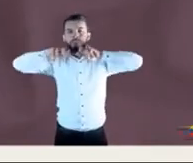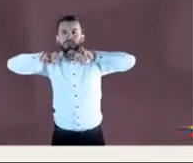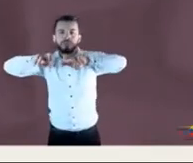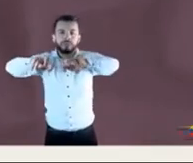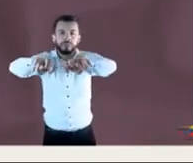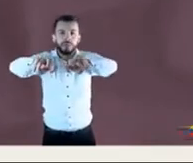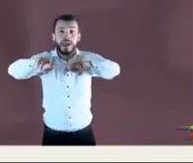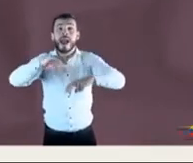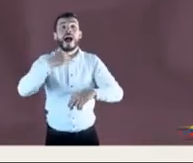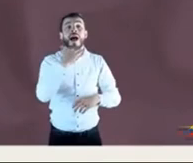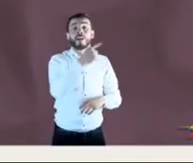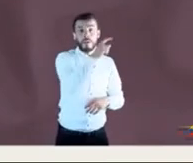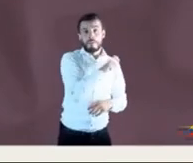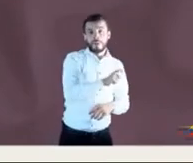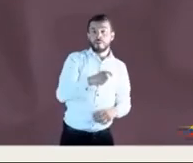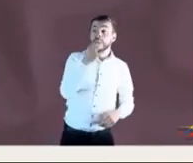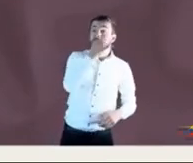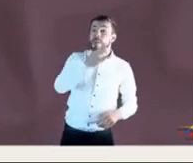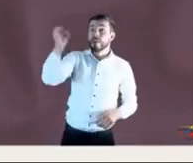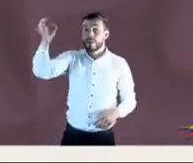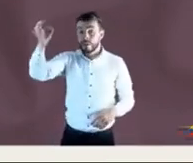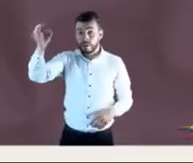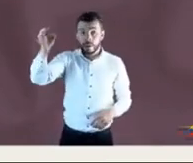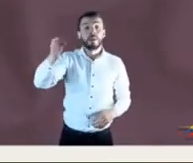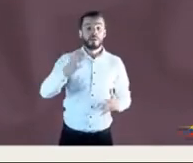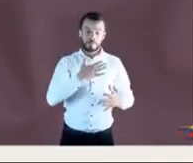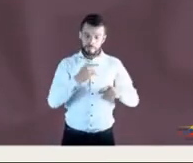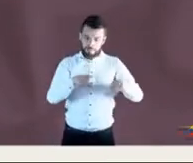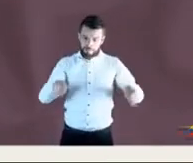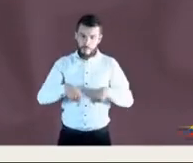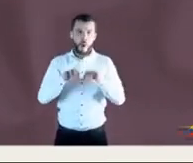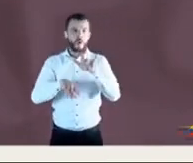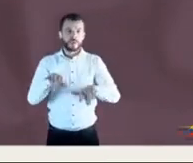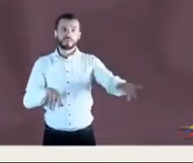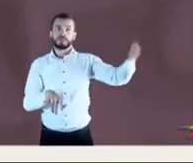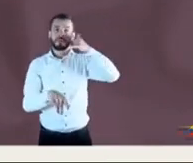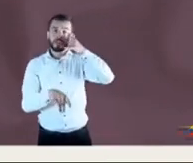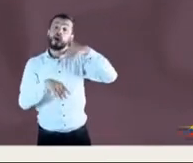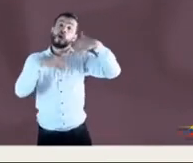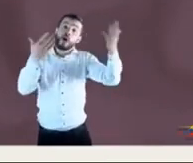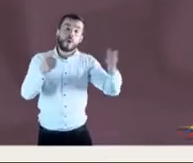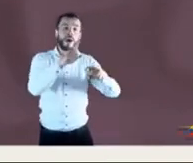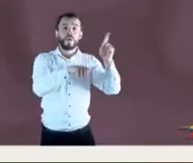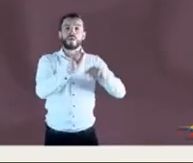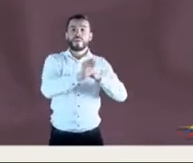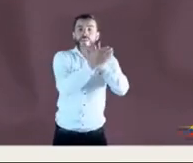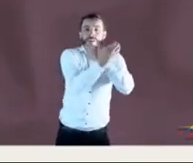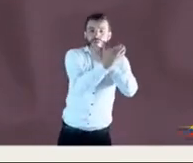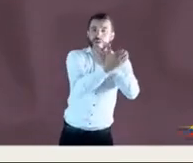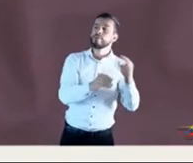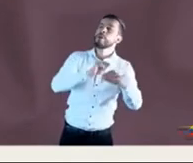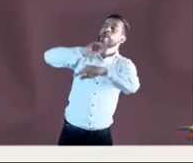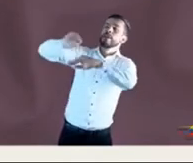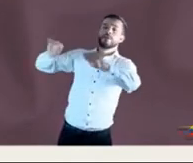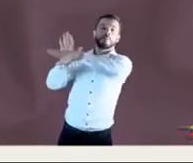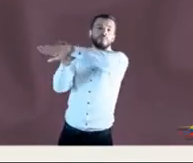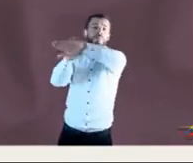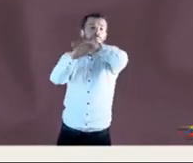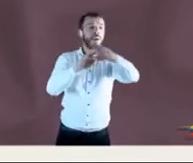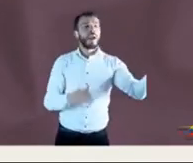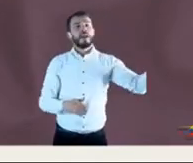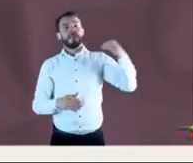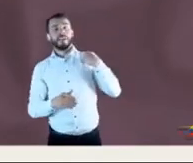denunciados, los que han sido documentados por nuestra oficina, los señalados por la Defensoría del Pueblo y por los propios defensores